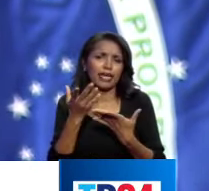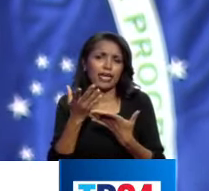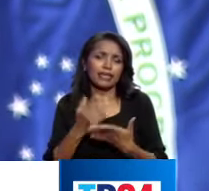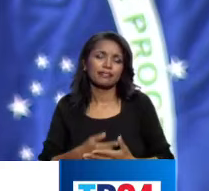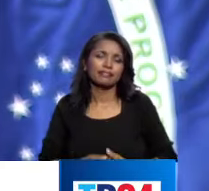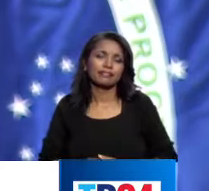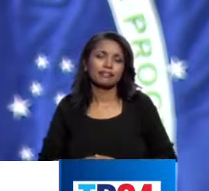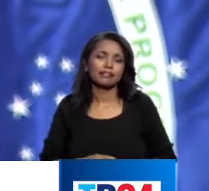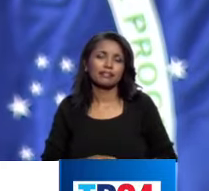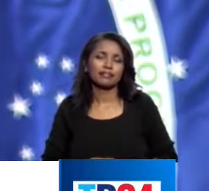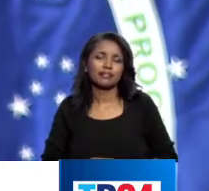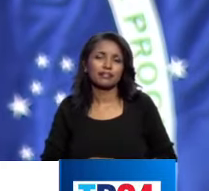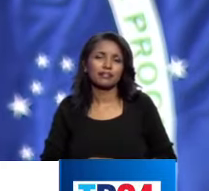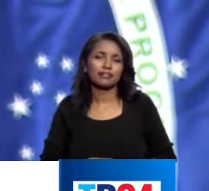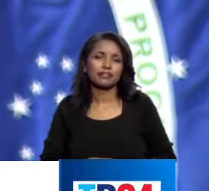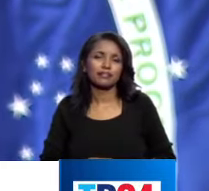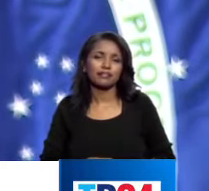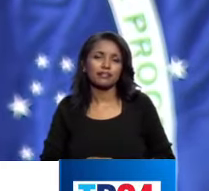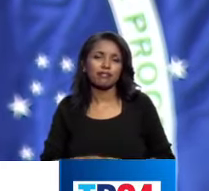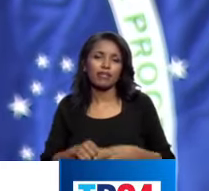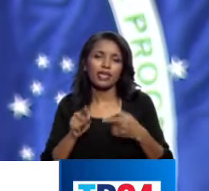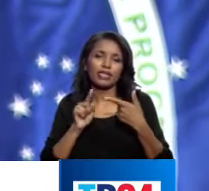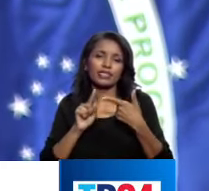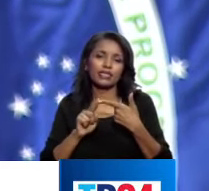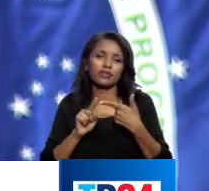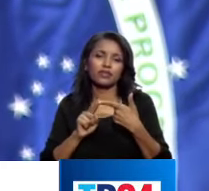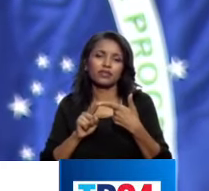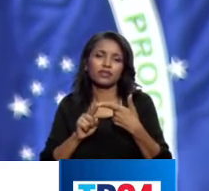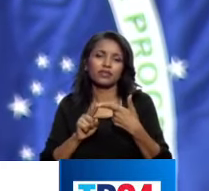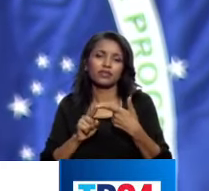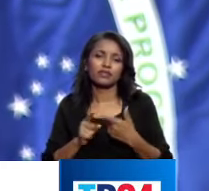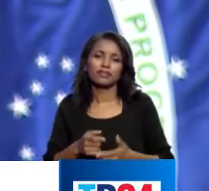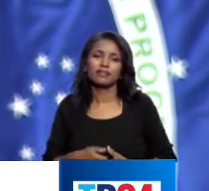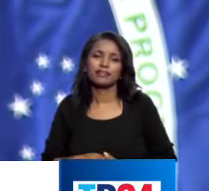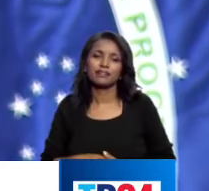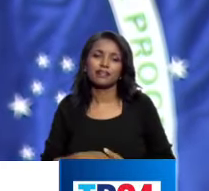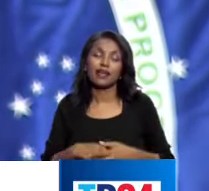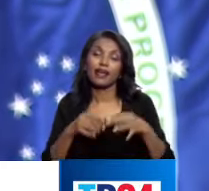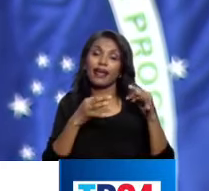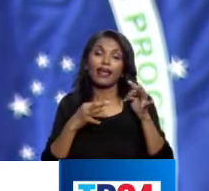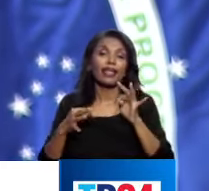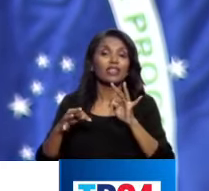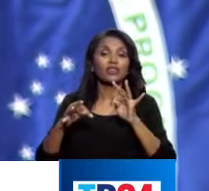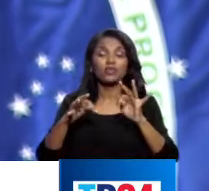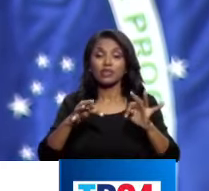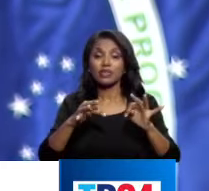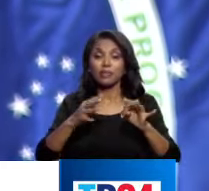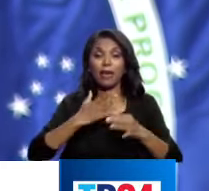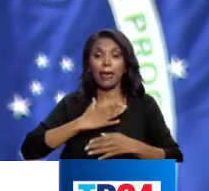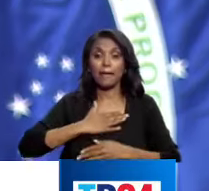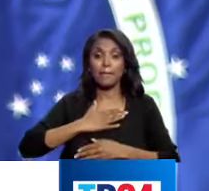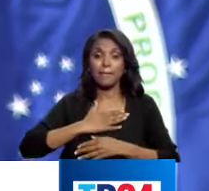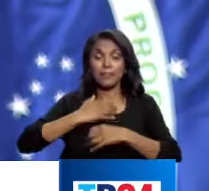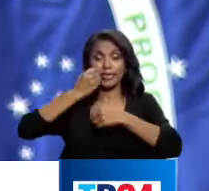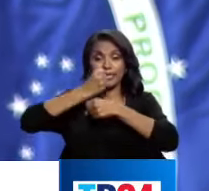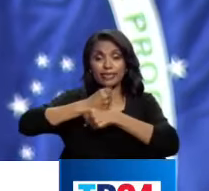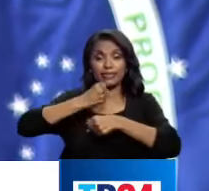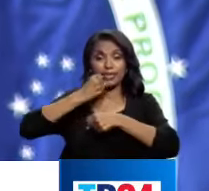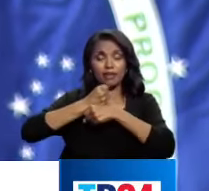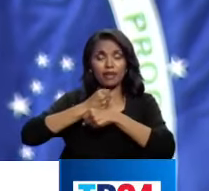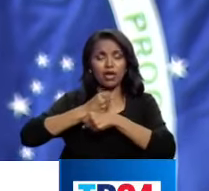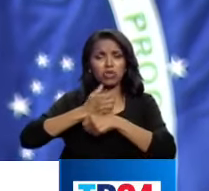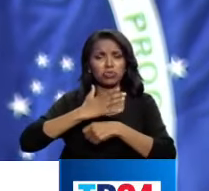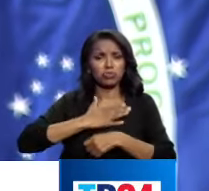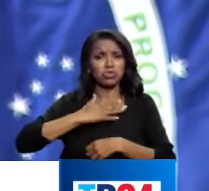contrastar criterios. Segundo, quiero dejar por sentado que el turismo será nuestra principal herramienta de